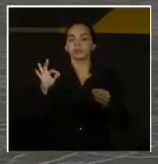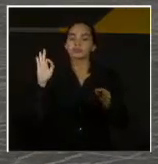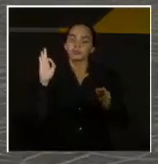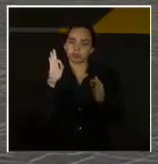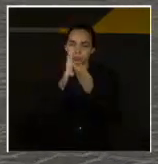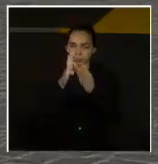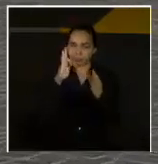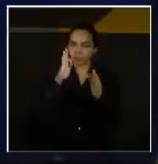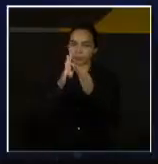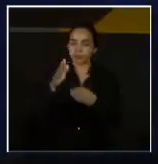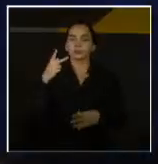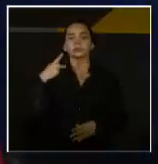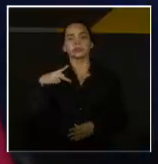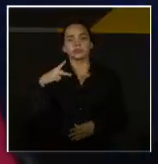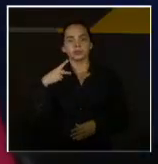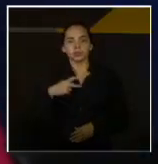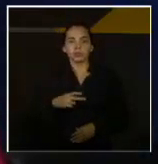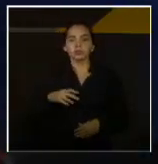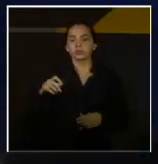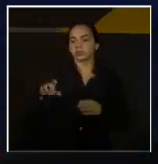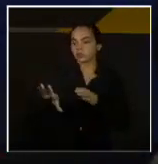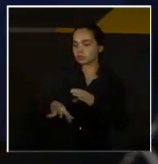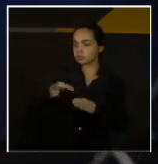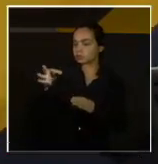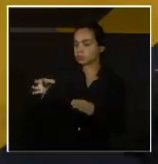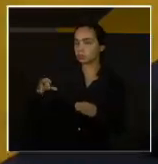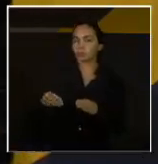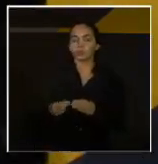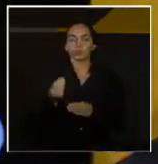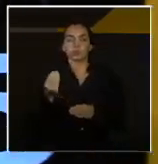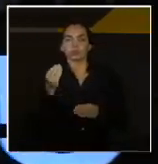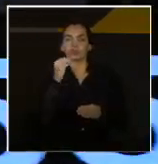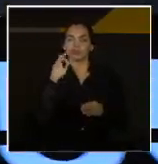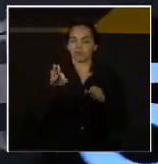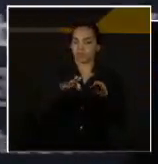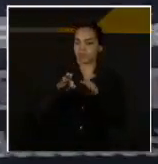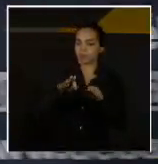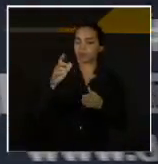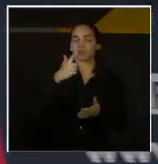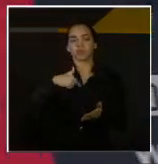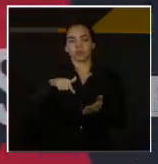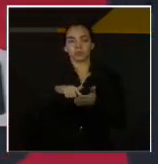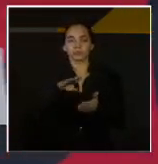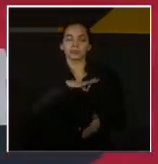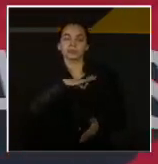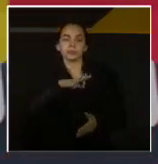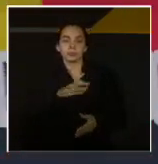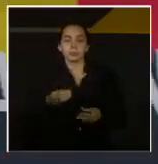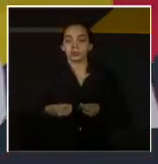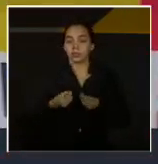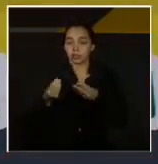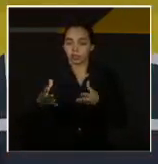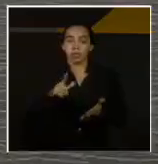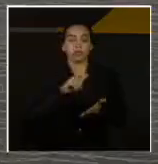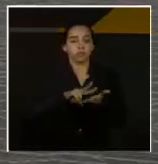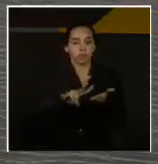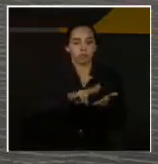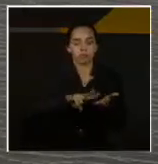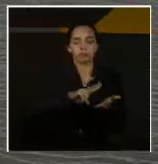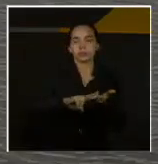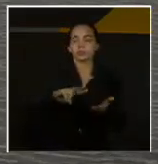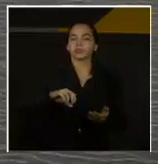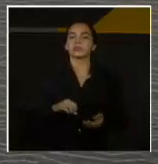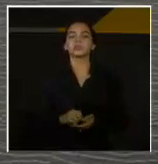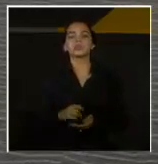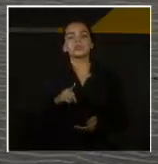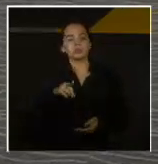cercanos a las personas del campo para poder hacer empresas rurales que puedan comercializar sus productos, que tengan